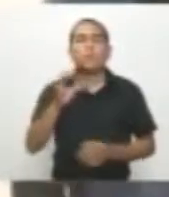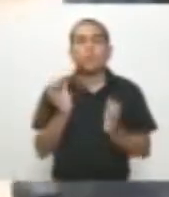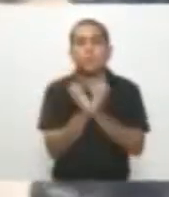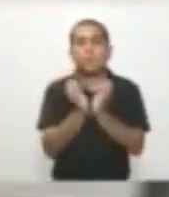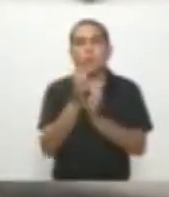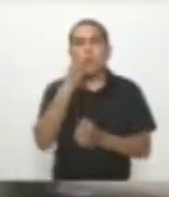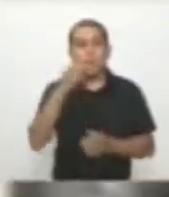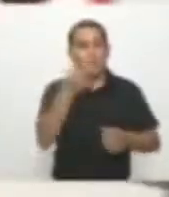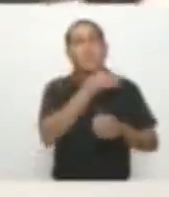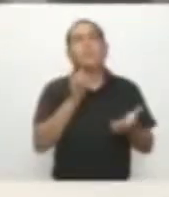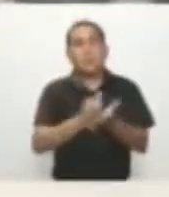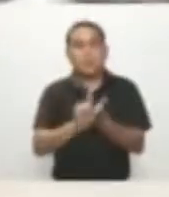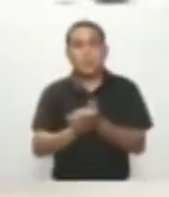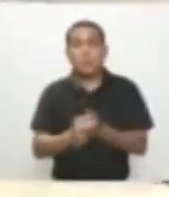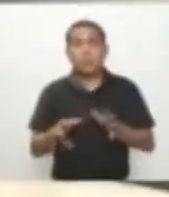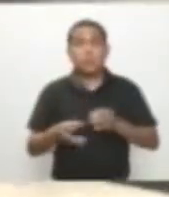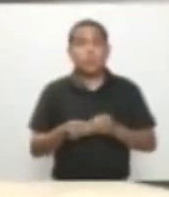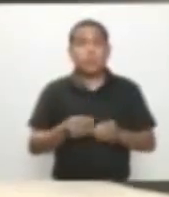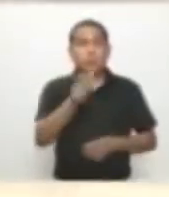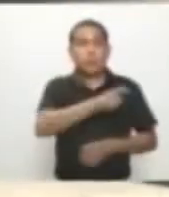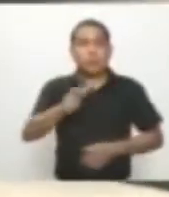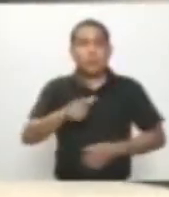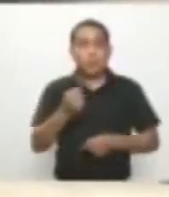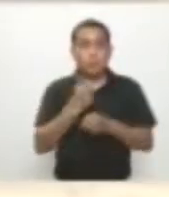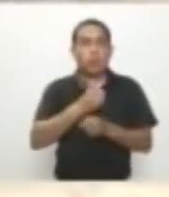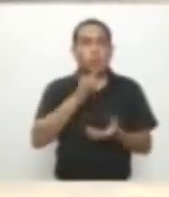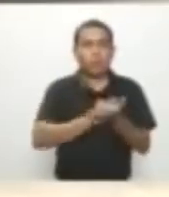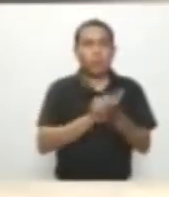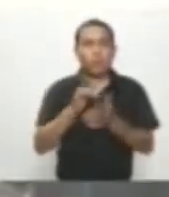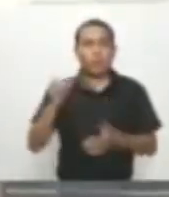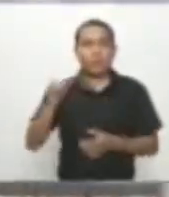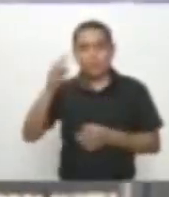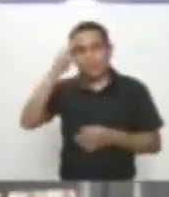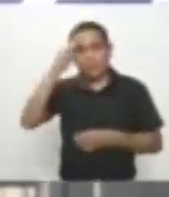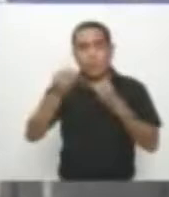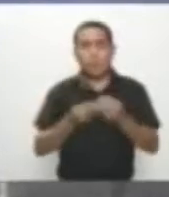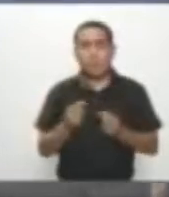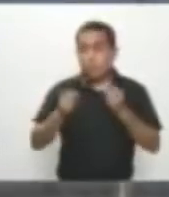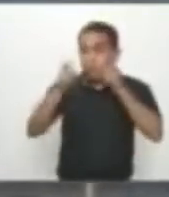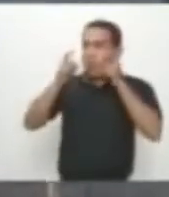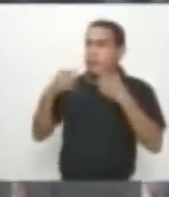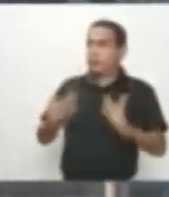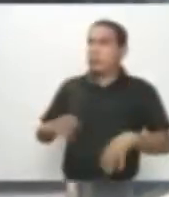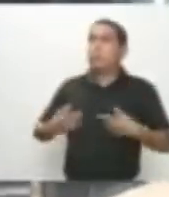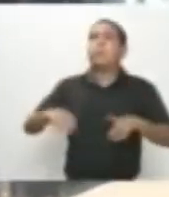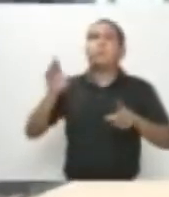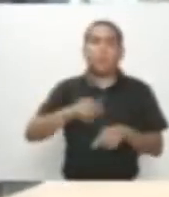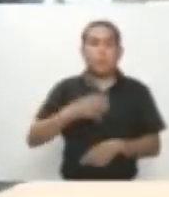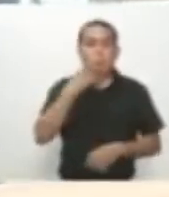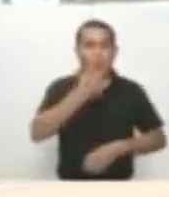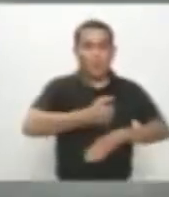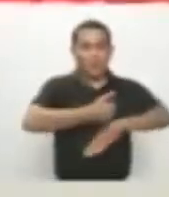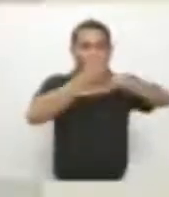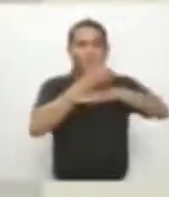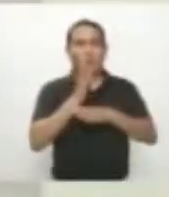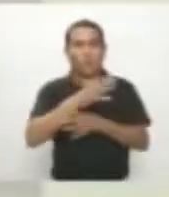ese panfleto no solo alertó a los trabajadores penitenciarios, sino también al director de la cárcel del Bosque, Dionisio Calderón, quien figura entre